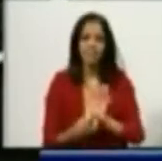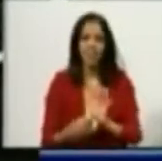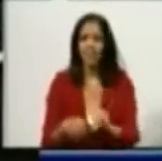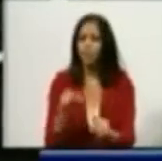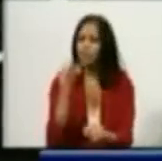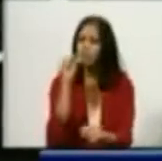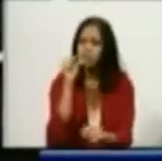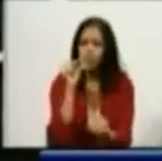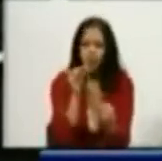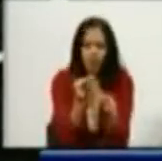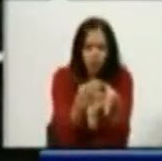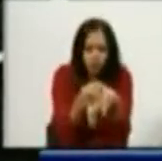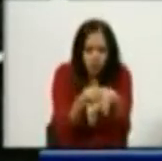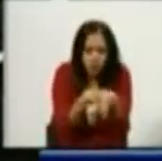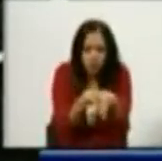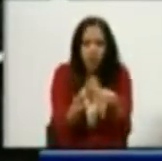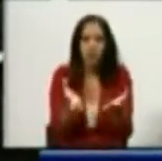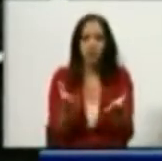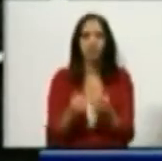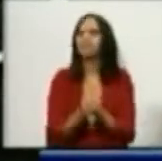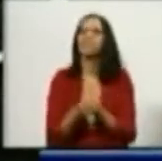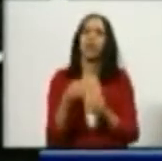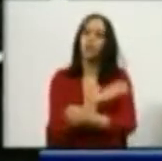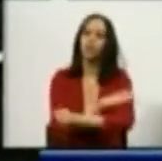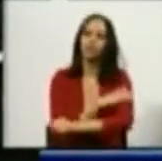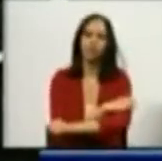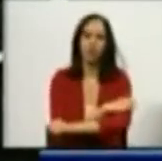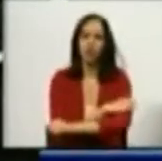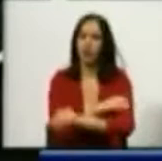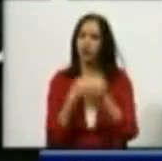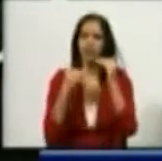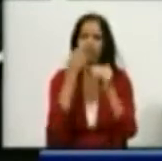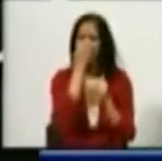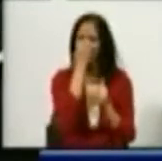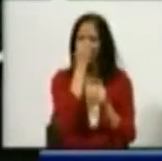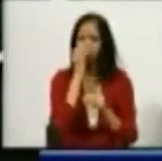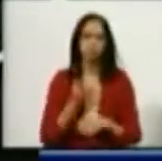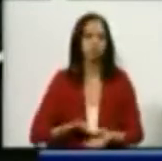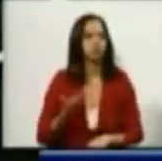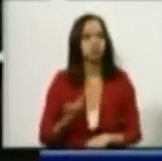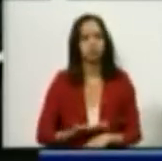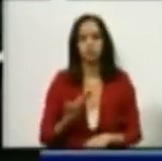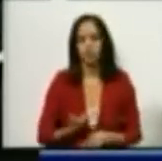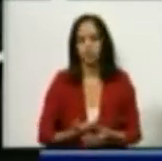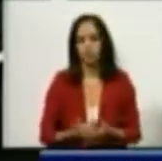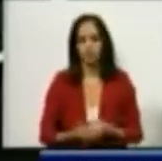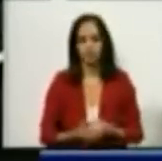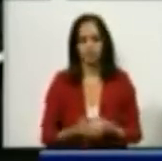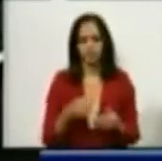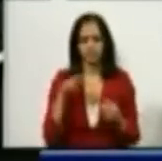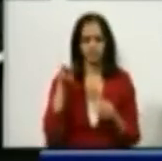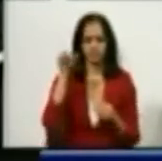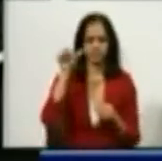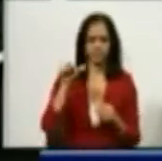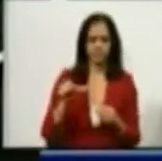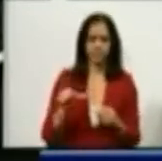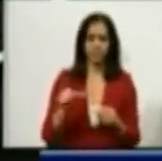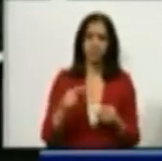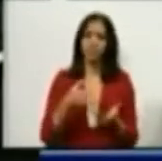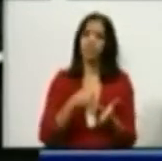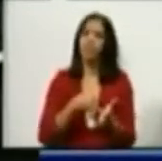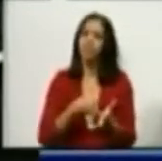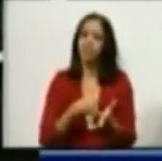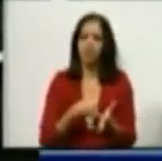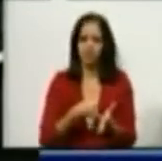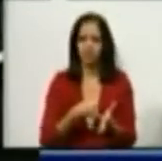de la oposición a unos niveles de ridículo muy importante a un mayor fraccionamiento a una mayor debilidad